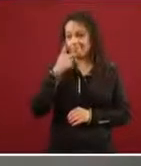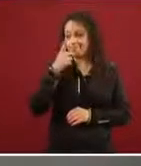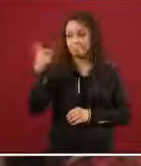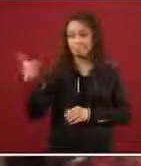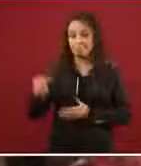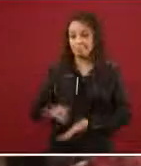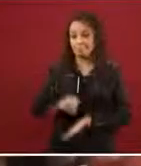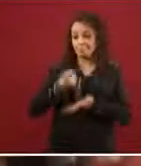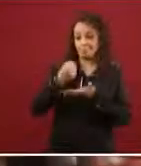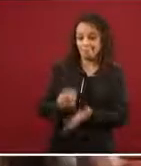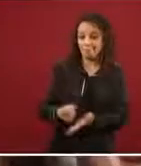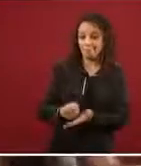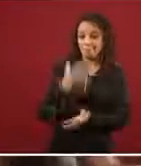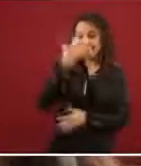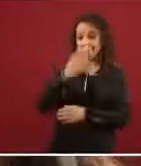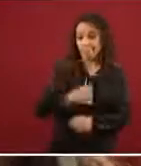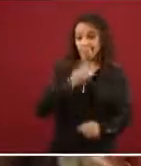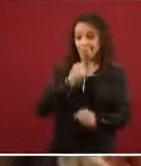en 5 años